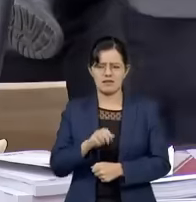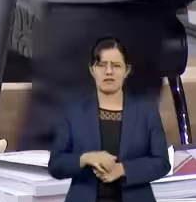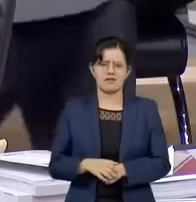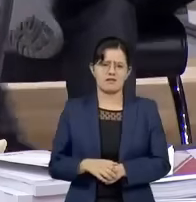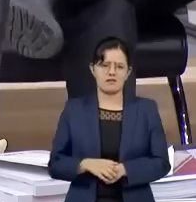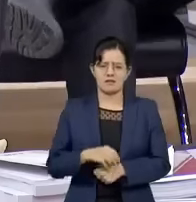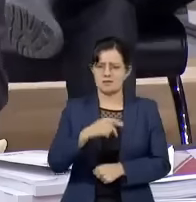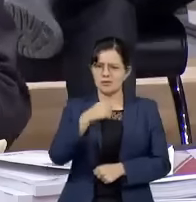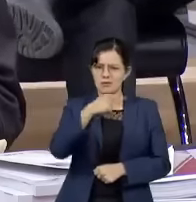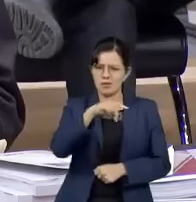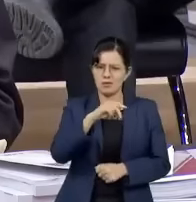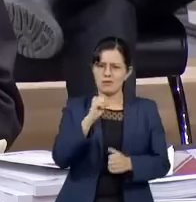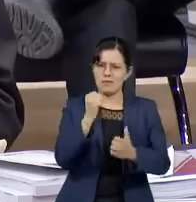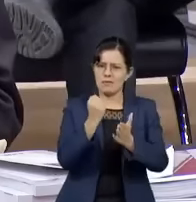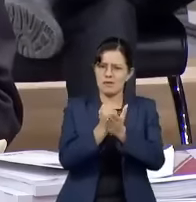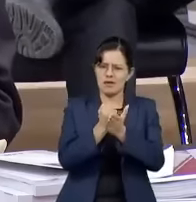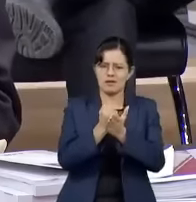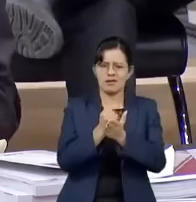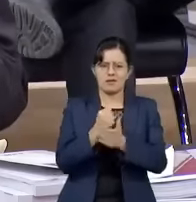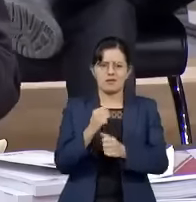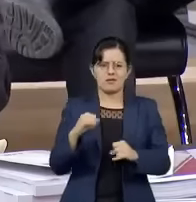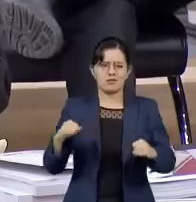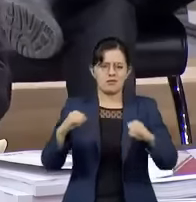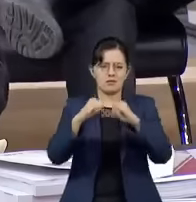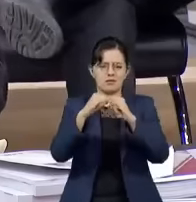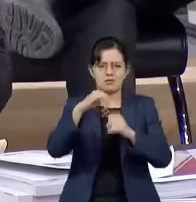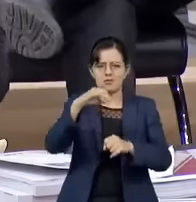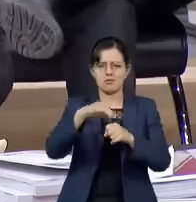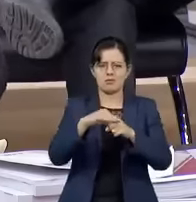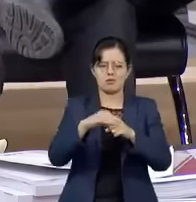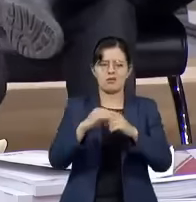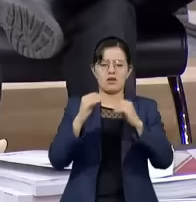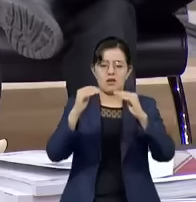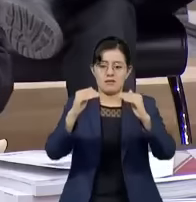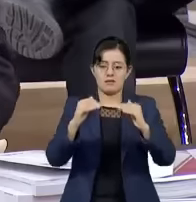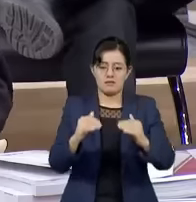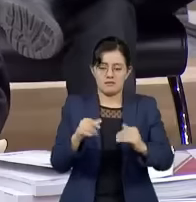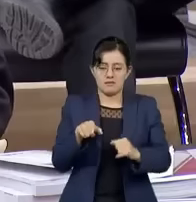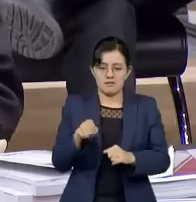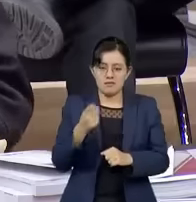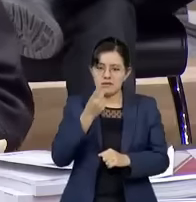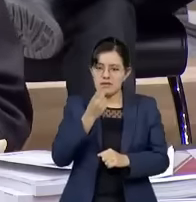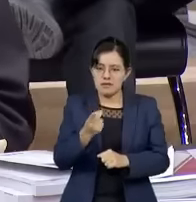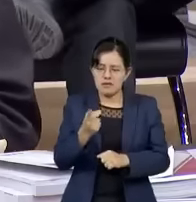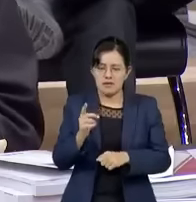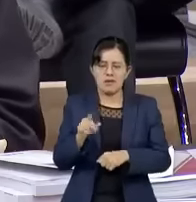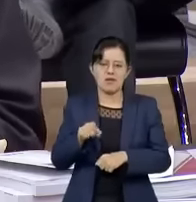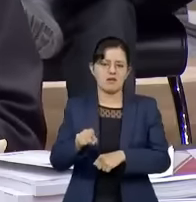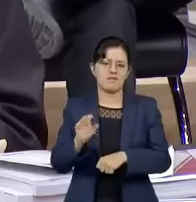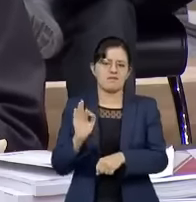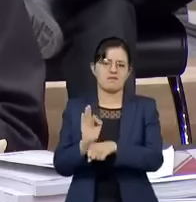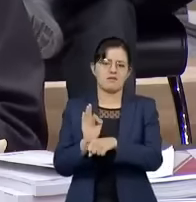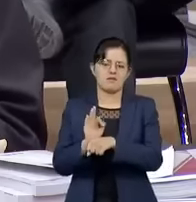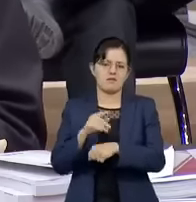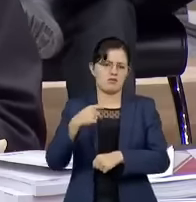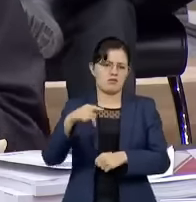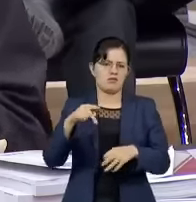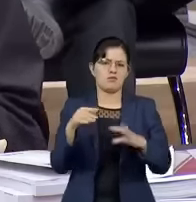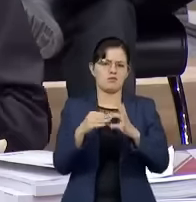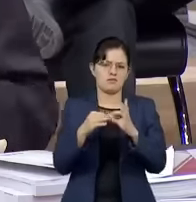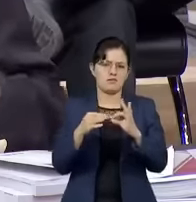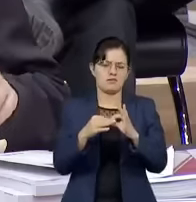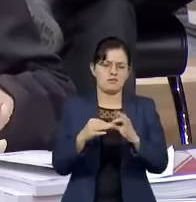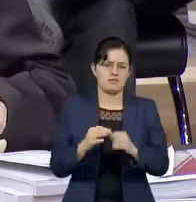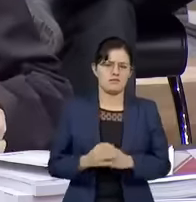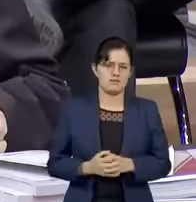del emblema institucional bajo mensajes que le son favorables ante el descrédito de su palabra